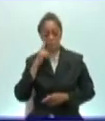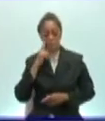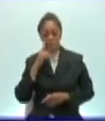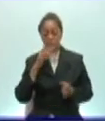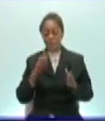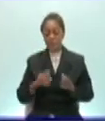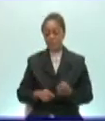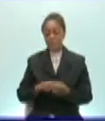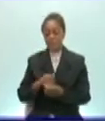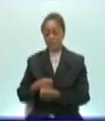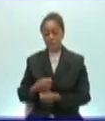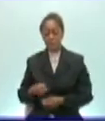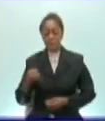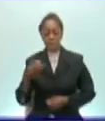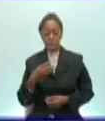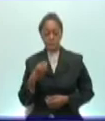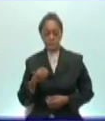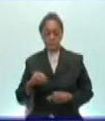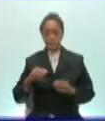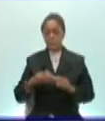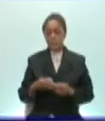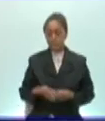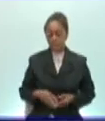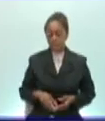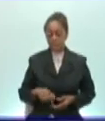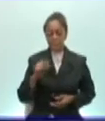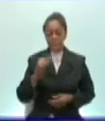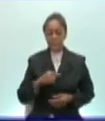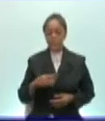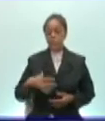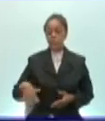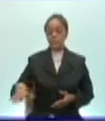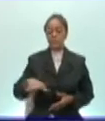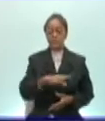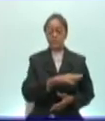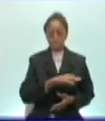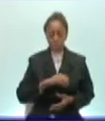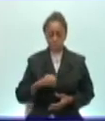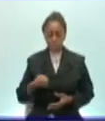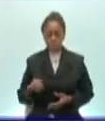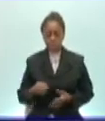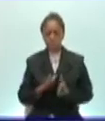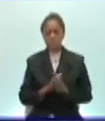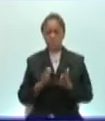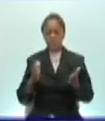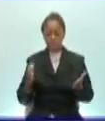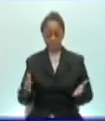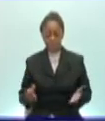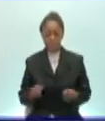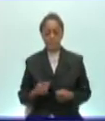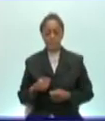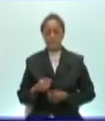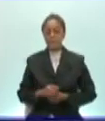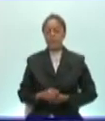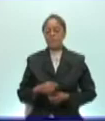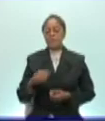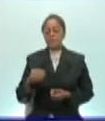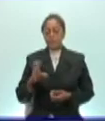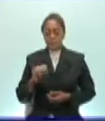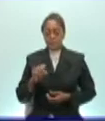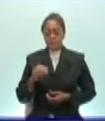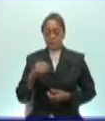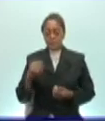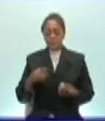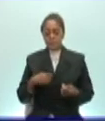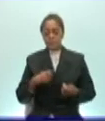de la guerra con la falsa neutralidad. Ahora miren cómo abarcan ya desde el punto de vista de la prensa, el papel de la prensa. Estamos hablando desde el punto de